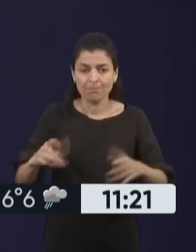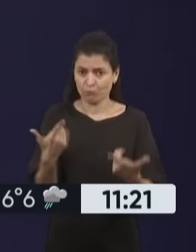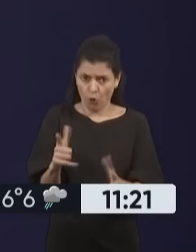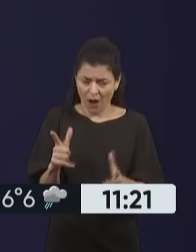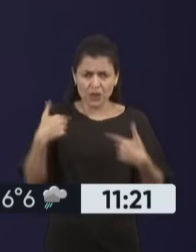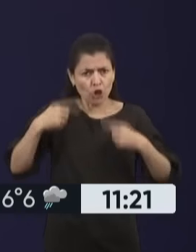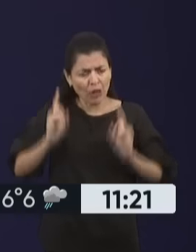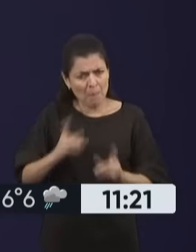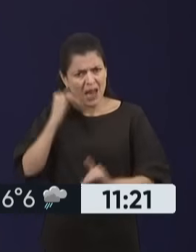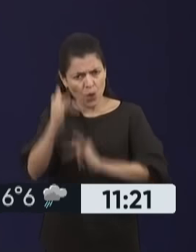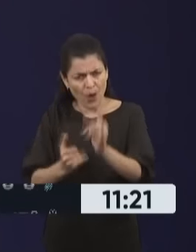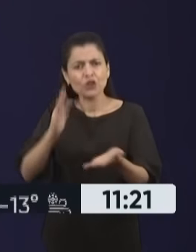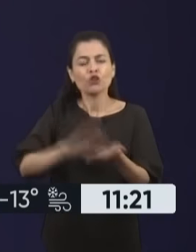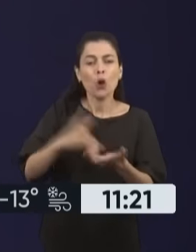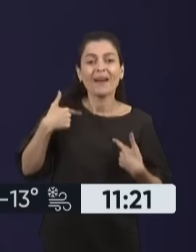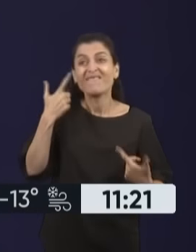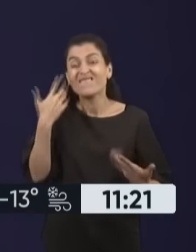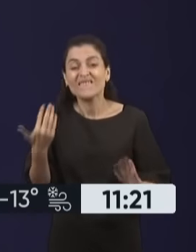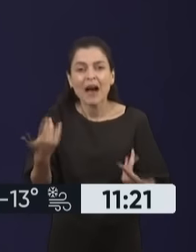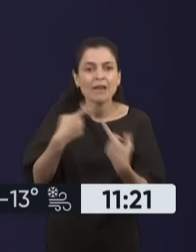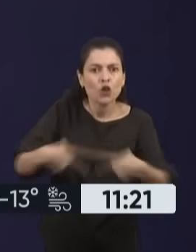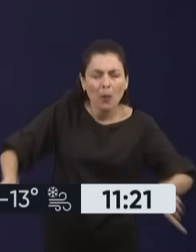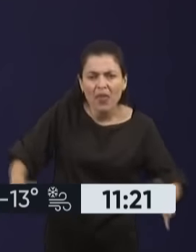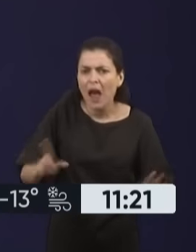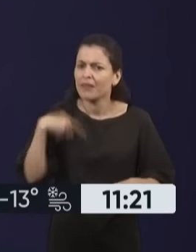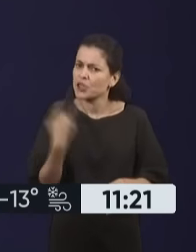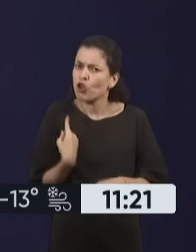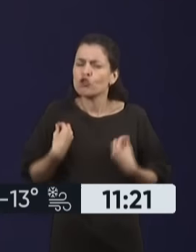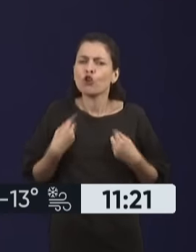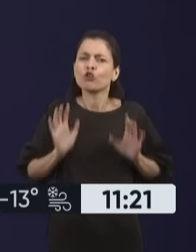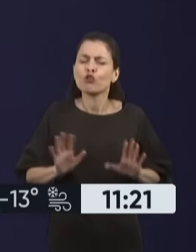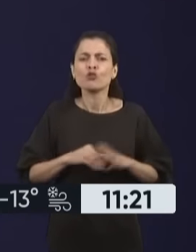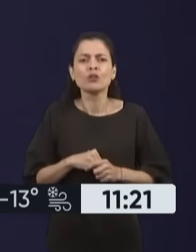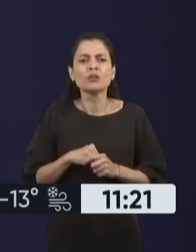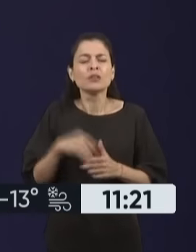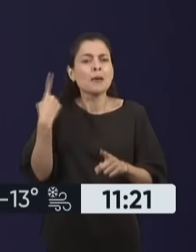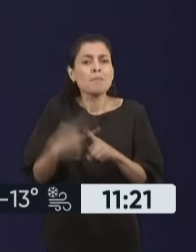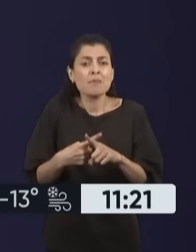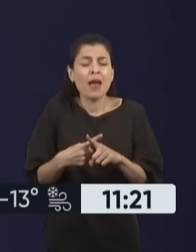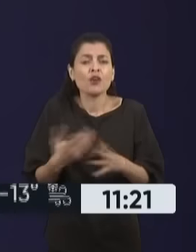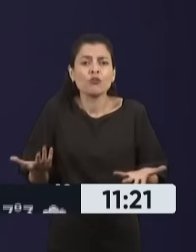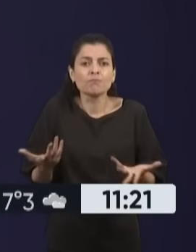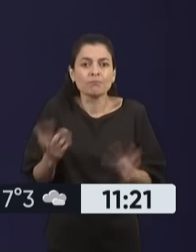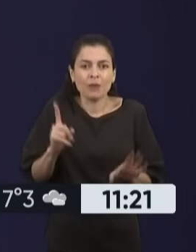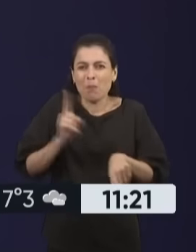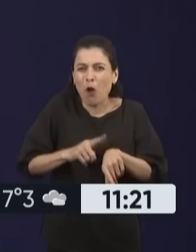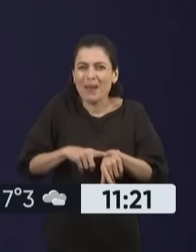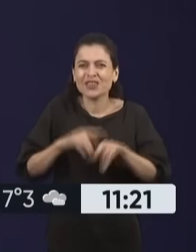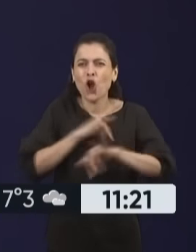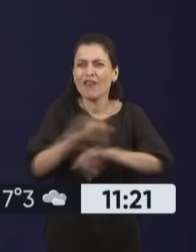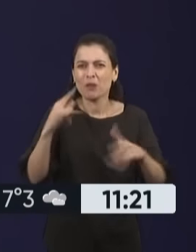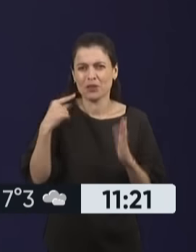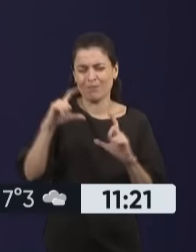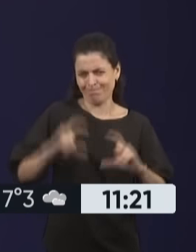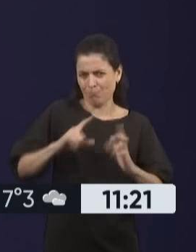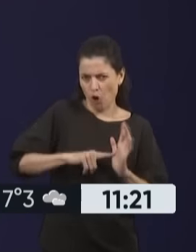yo la expectativa que siempre tuvimos por la información teníamos era que efectivamente